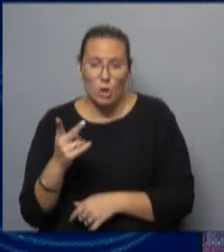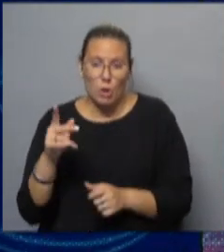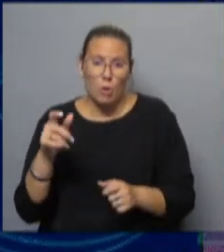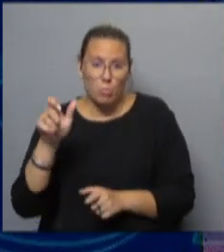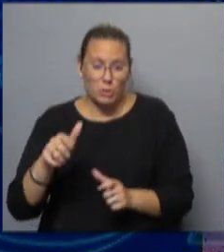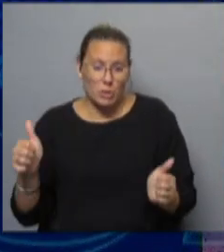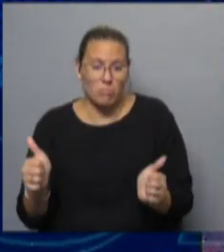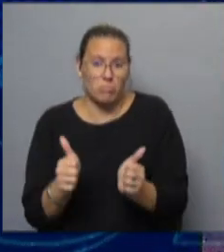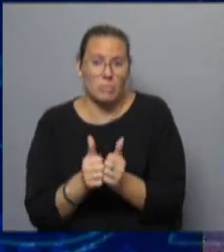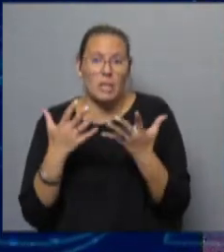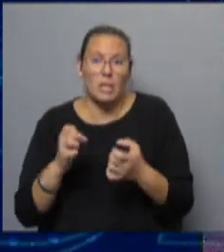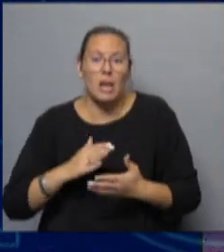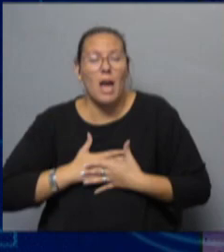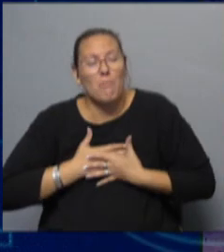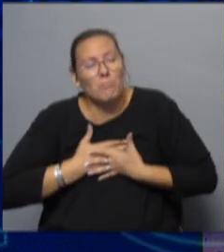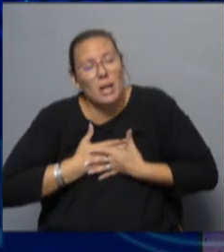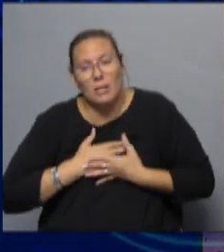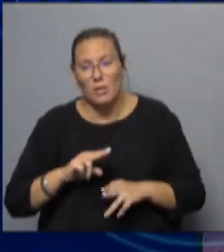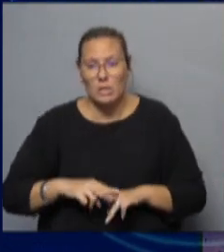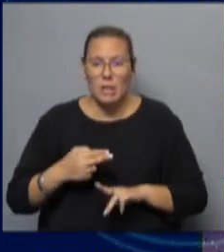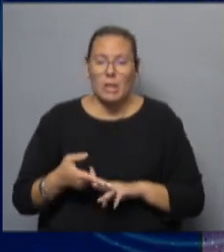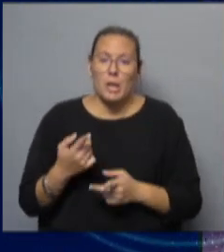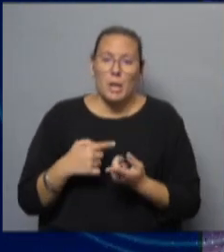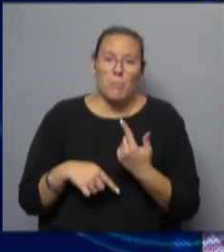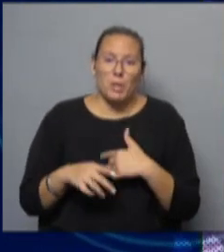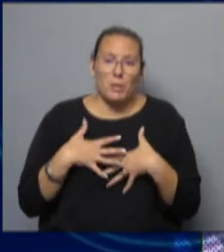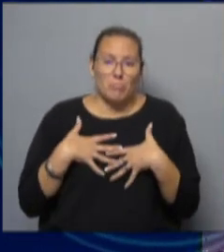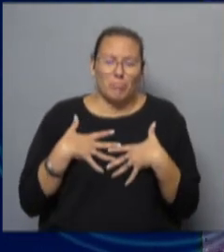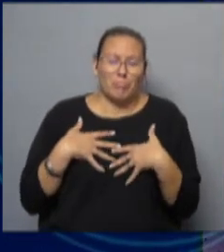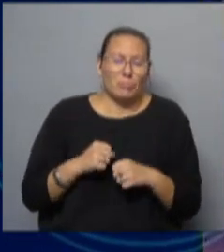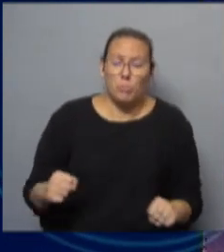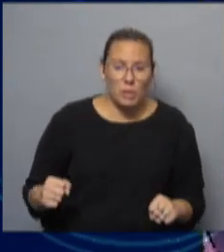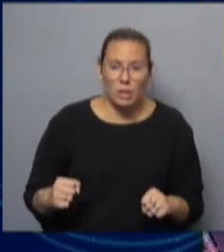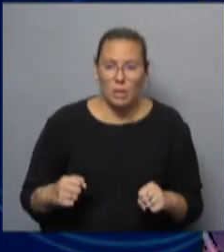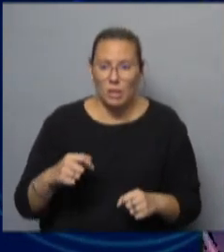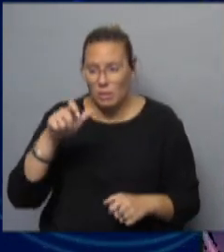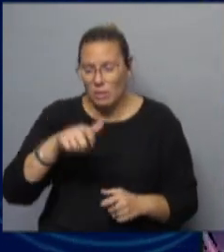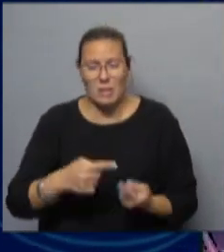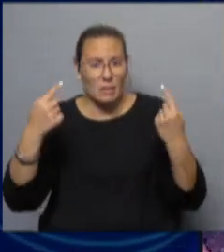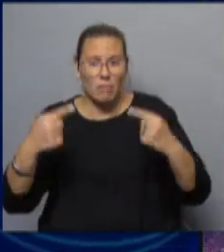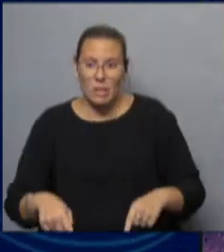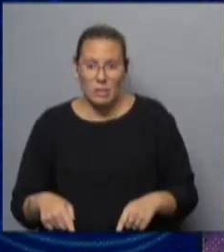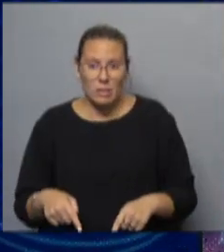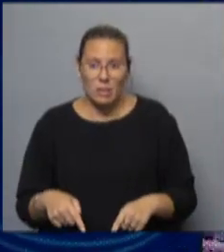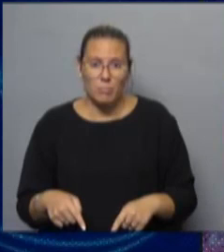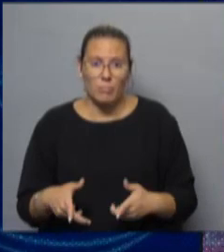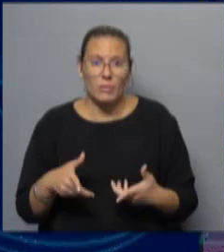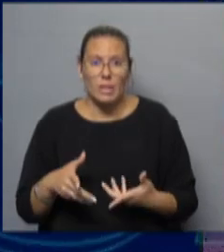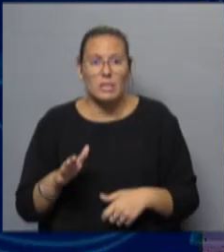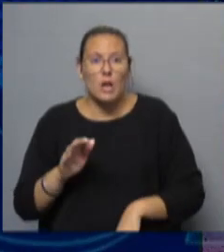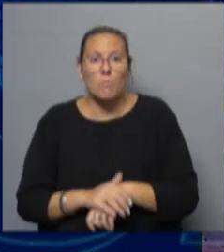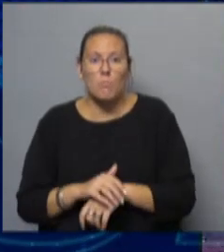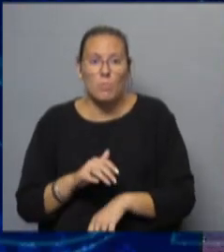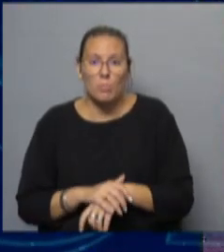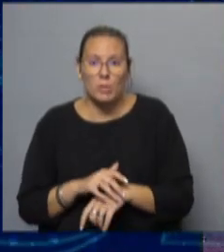reencuentran y quieren volver a amarse pero que sienten que no pueden que son otros y bueno dice cómo es ese momento